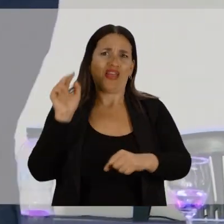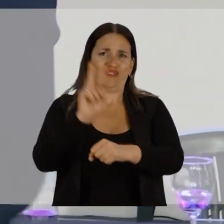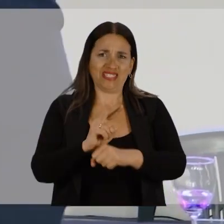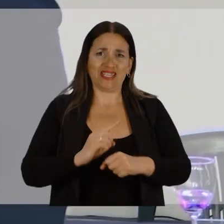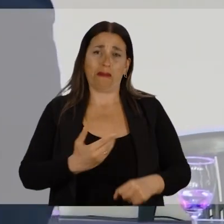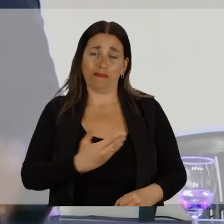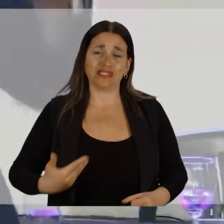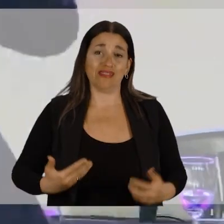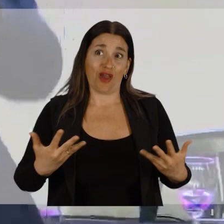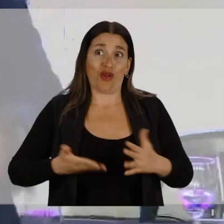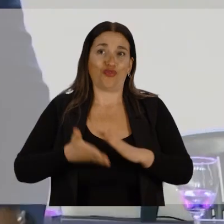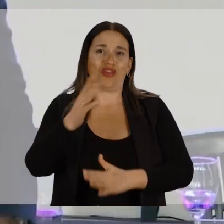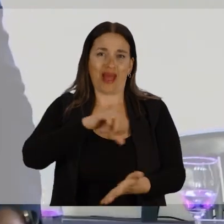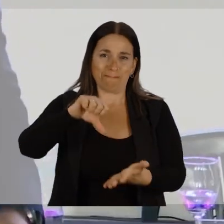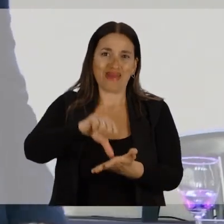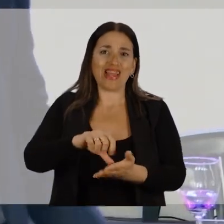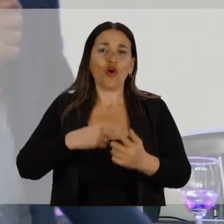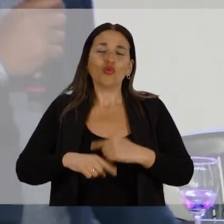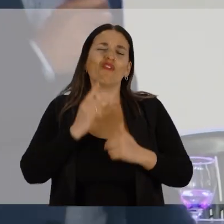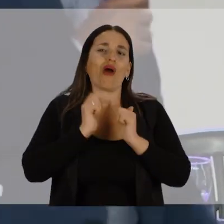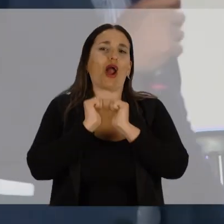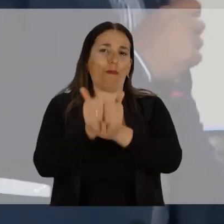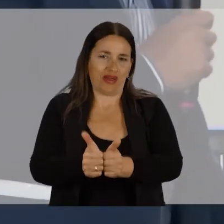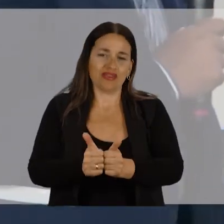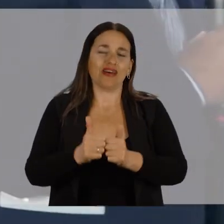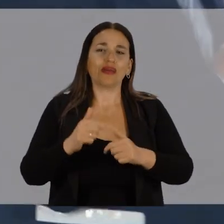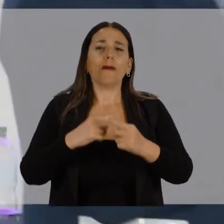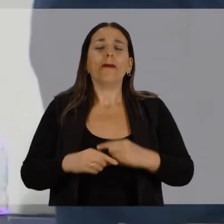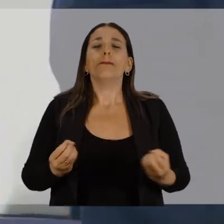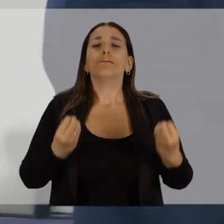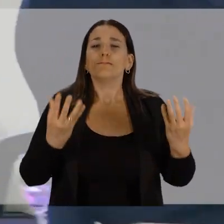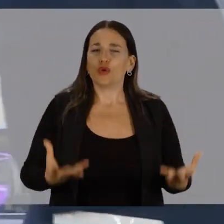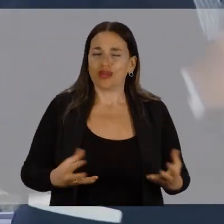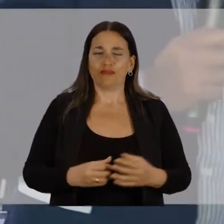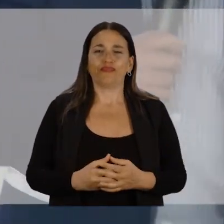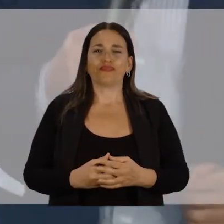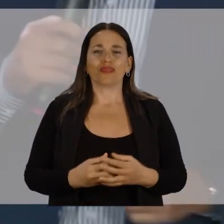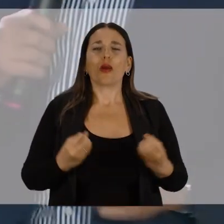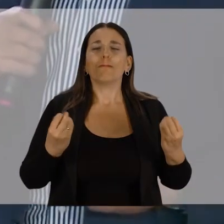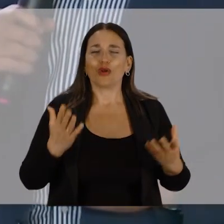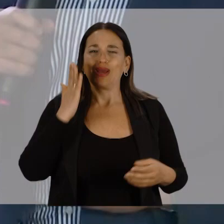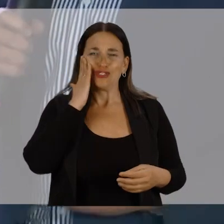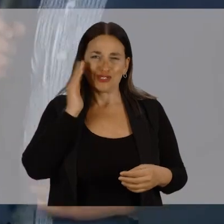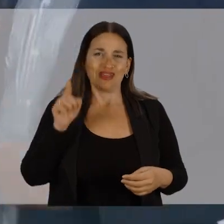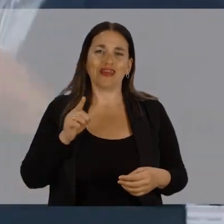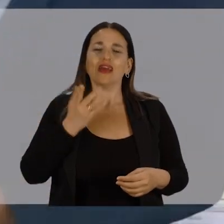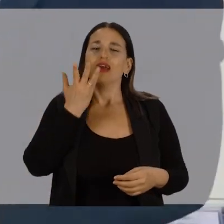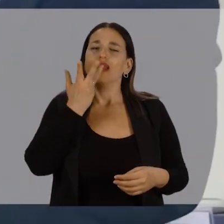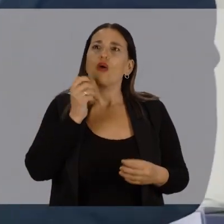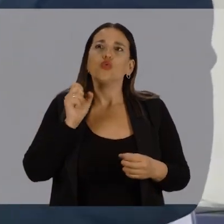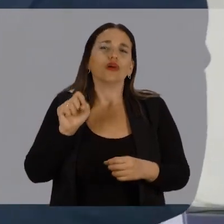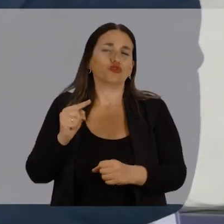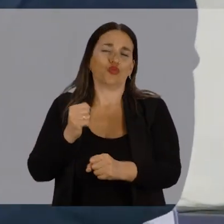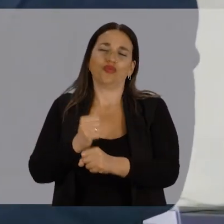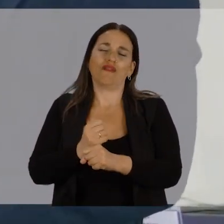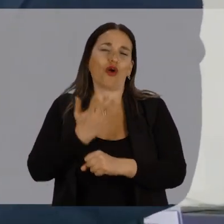venga. Y ahora tenía que ir a Melo y dije, no, las voy a acompañar porque sé que les gusta